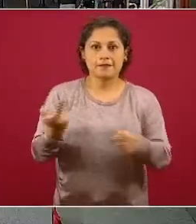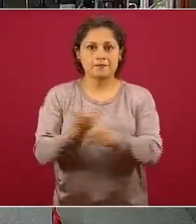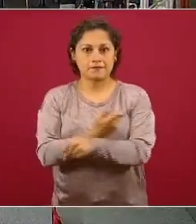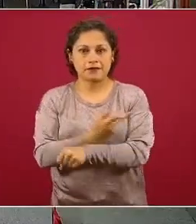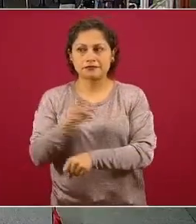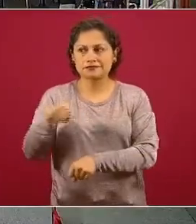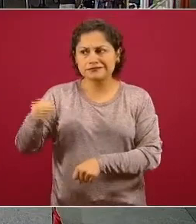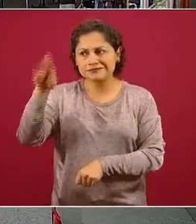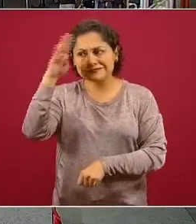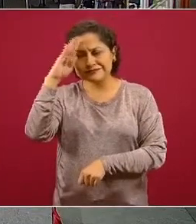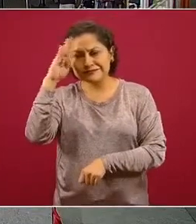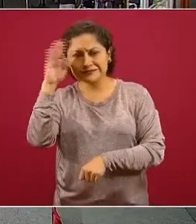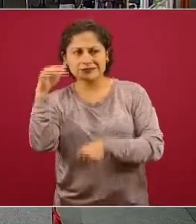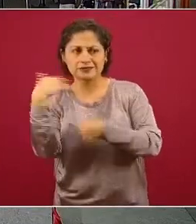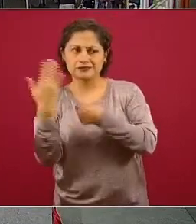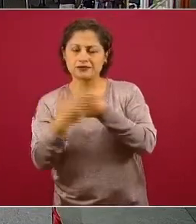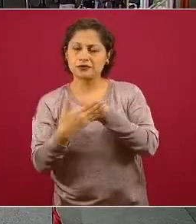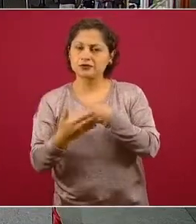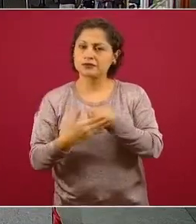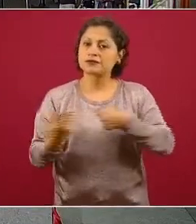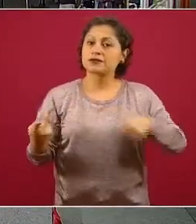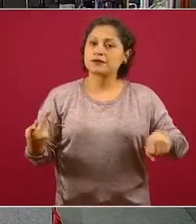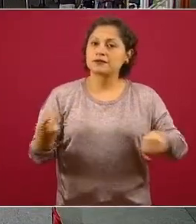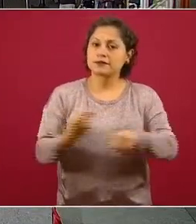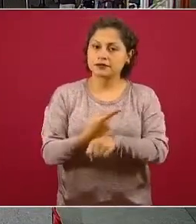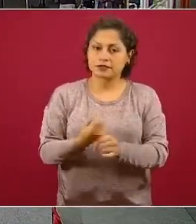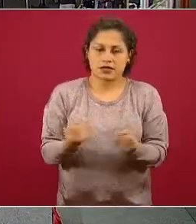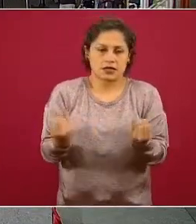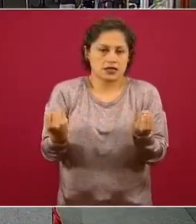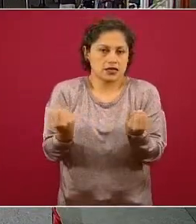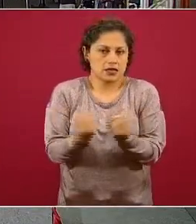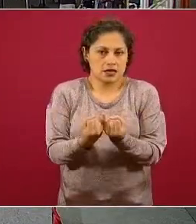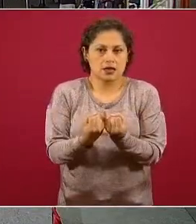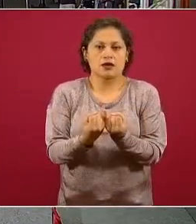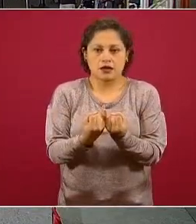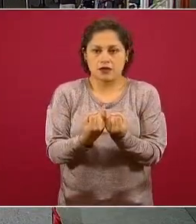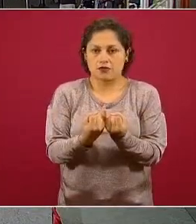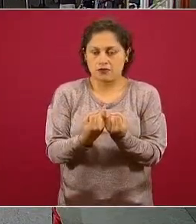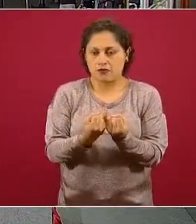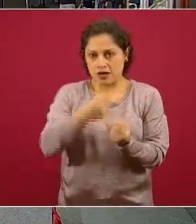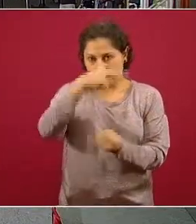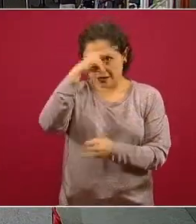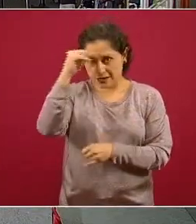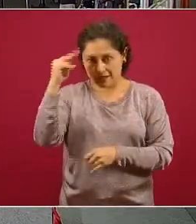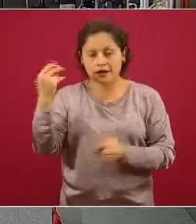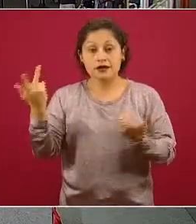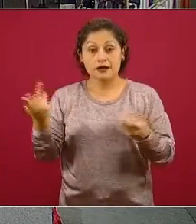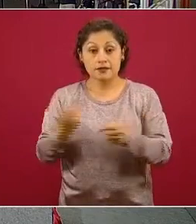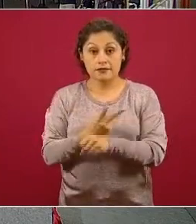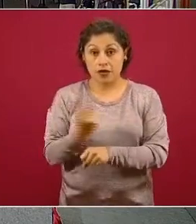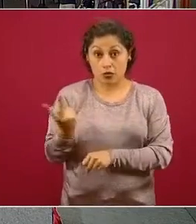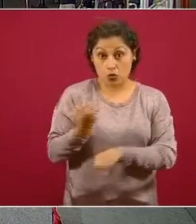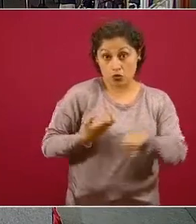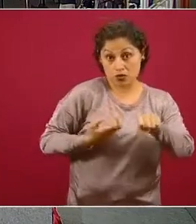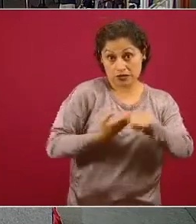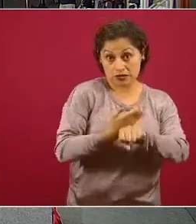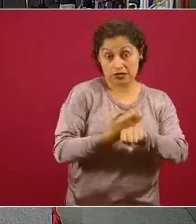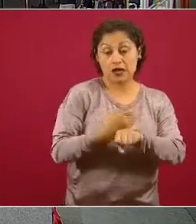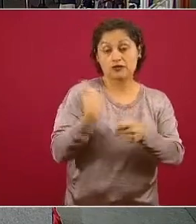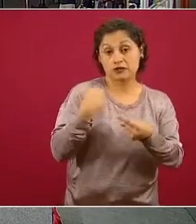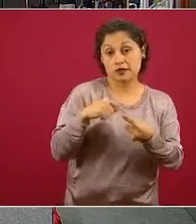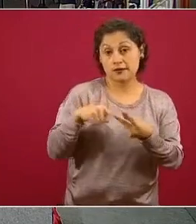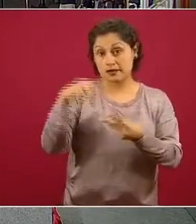¿Qué acciones están tomando? Y lo mismo para Nayarit. Y quiero señalar además que en estos dos estados la presencia